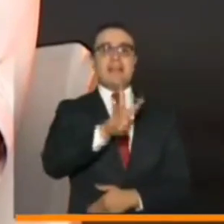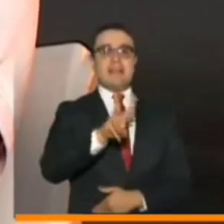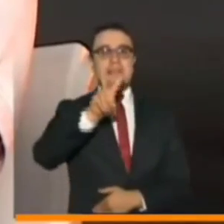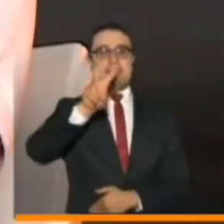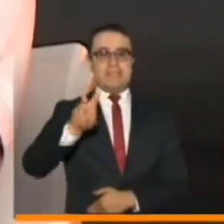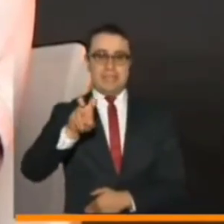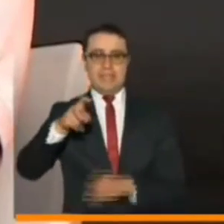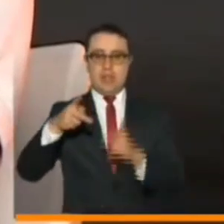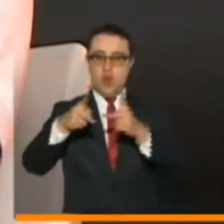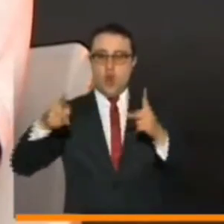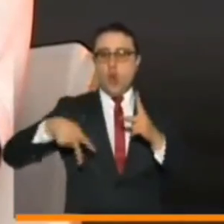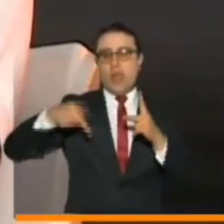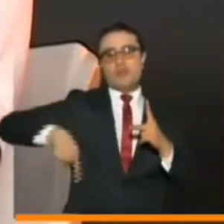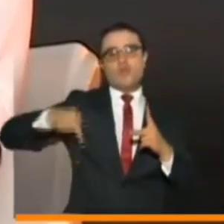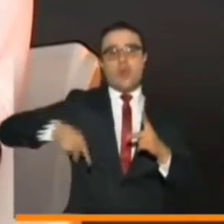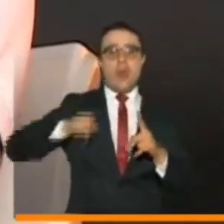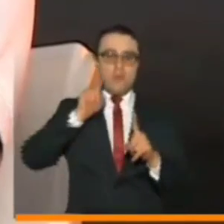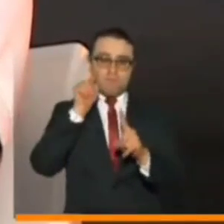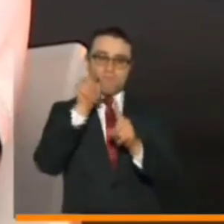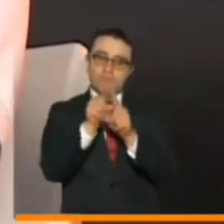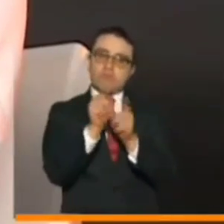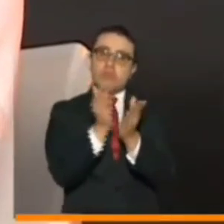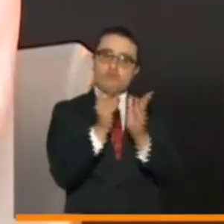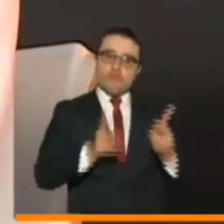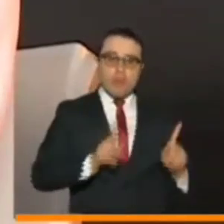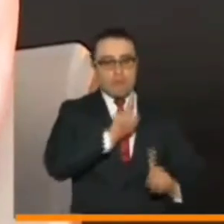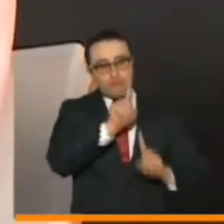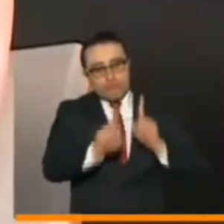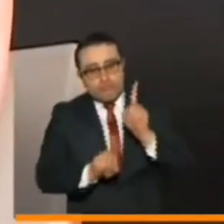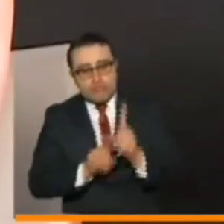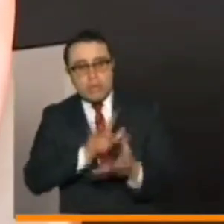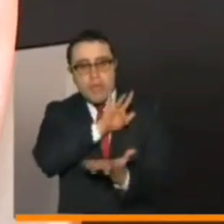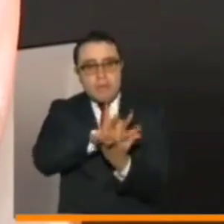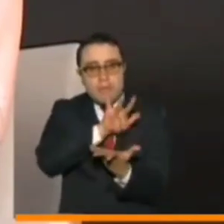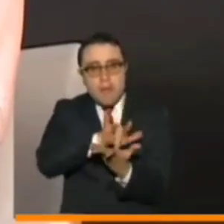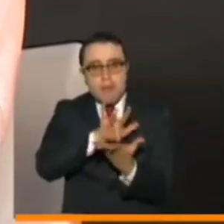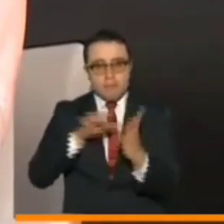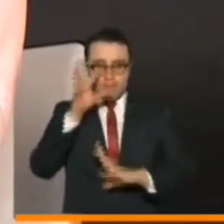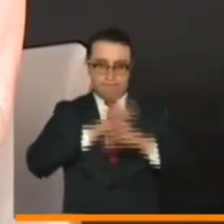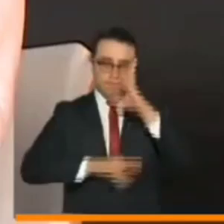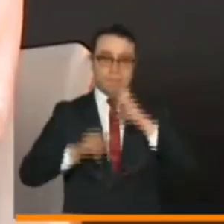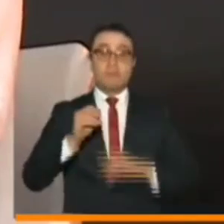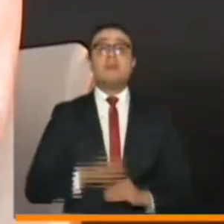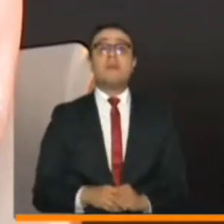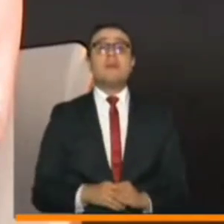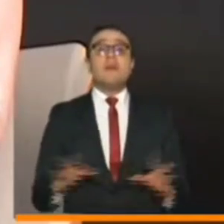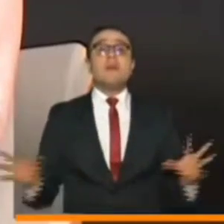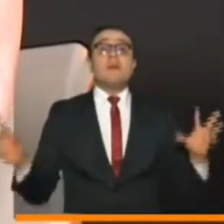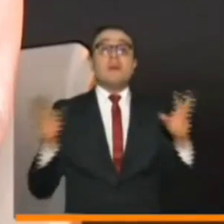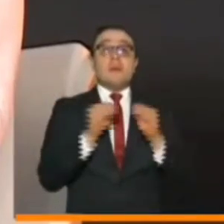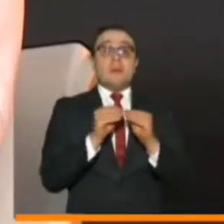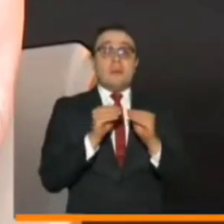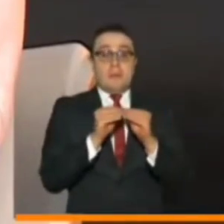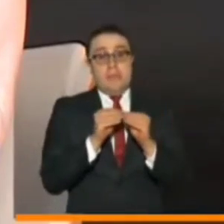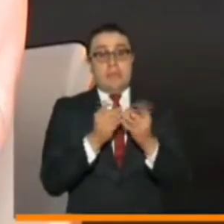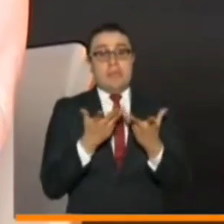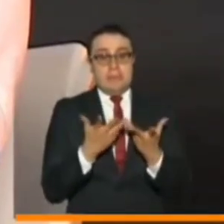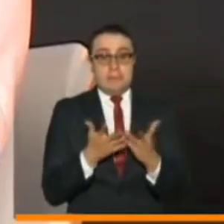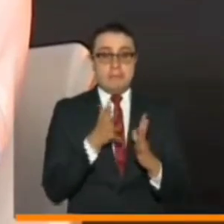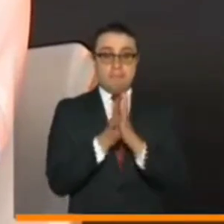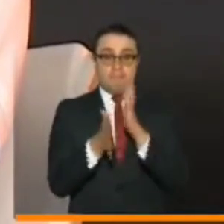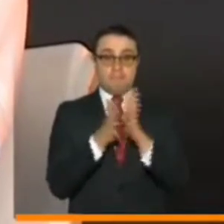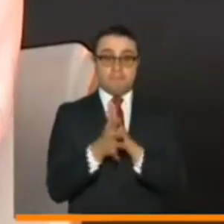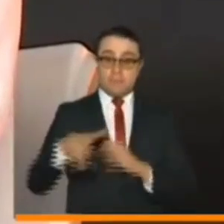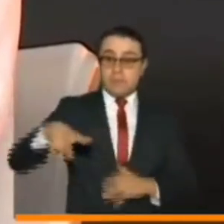provisionales para la educación, y también la reconstrucción de todas las